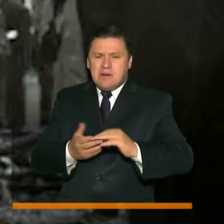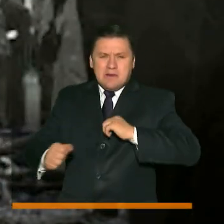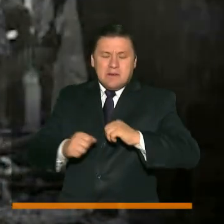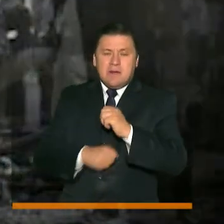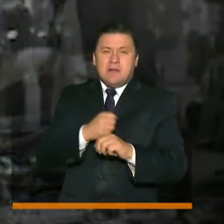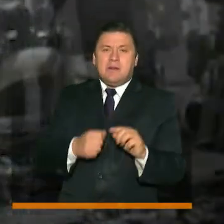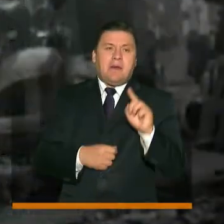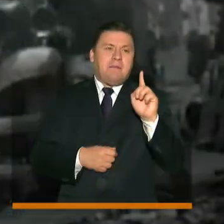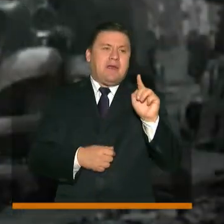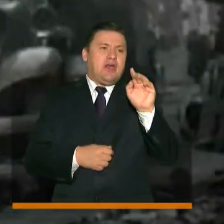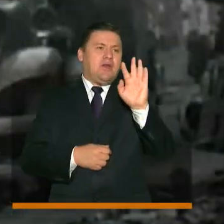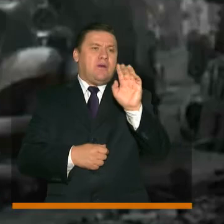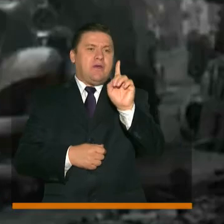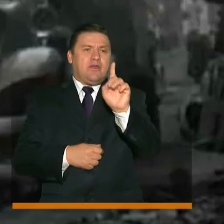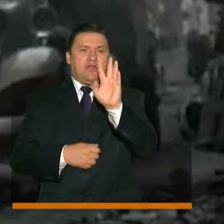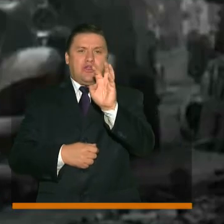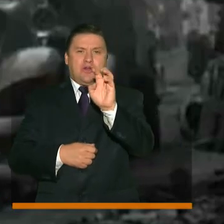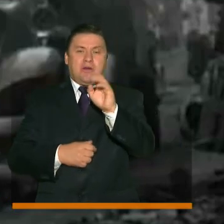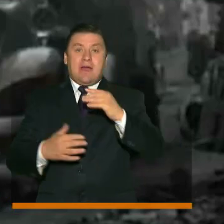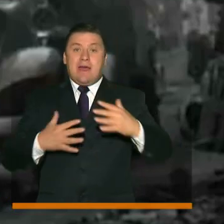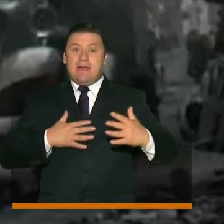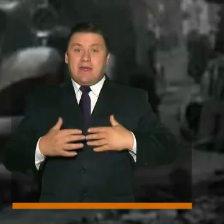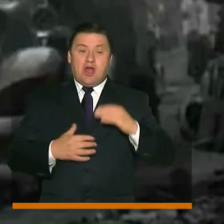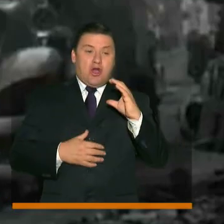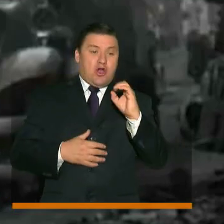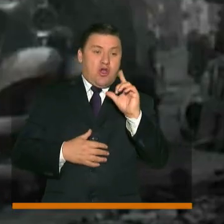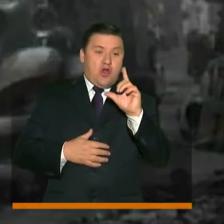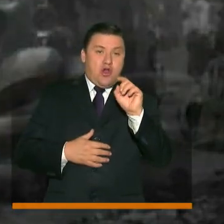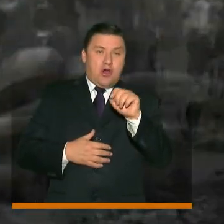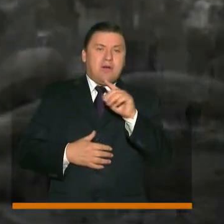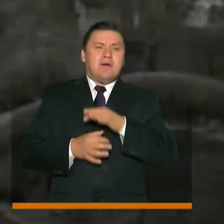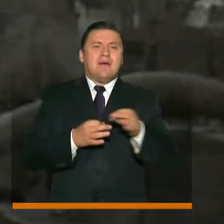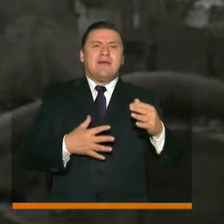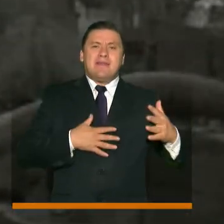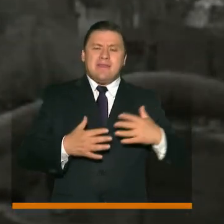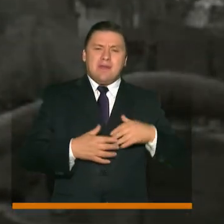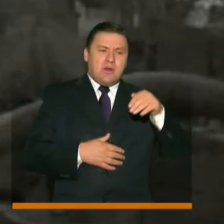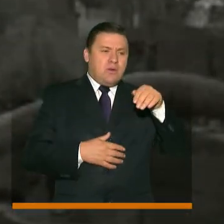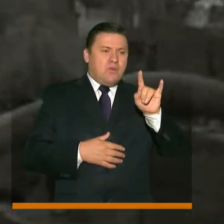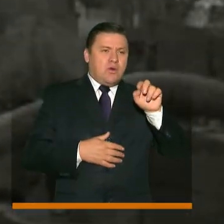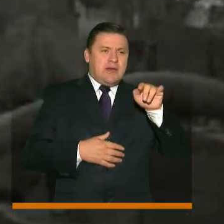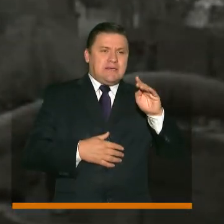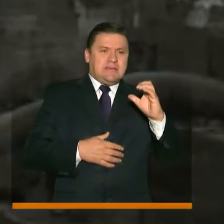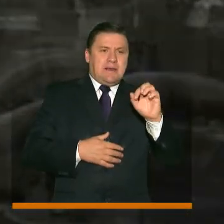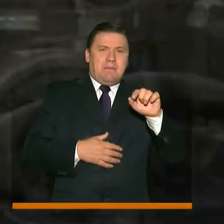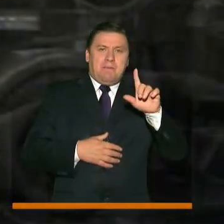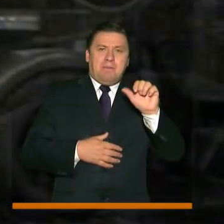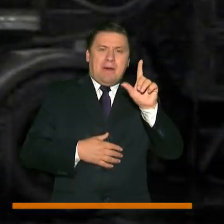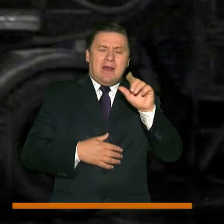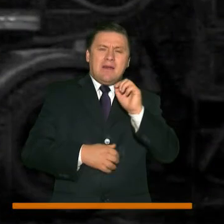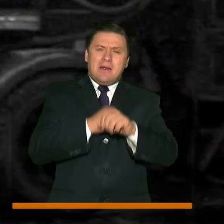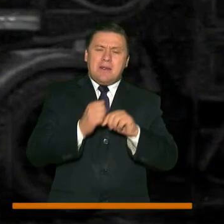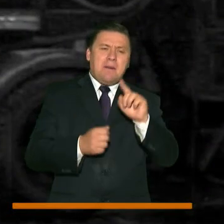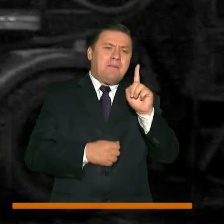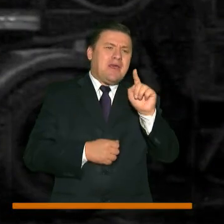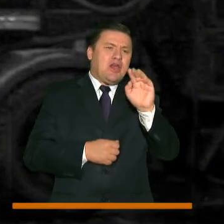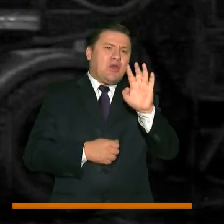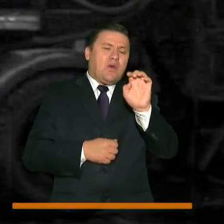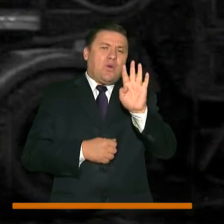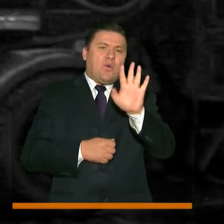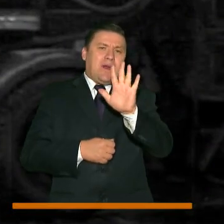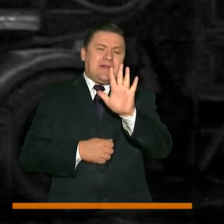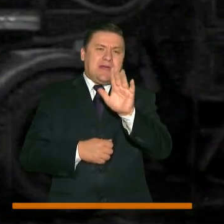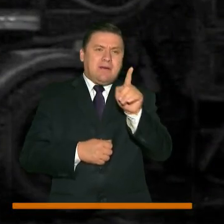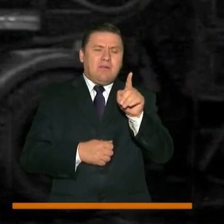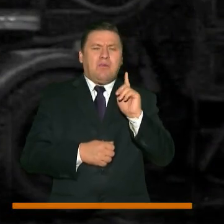en 1918 cuando se incendió el Teatro Colón y el Teatro Municipal. Desafíos como el 9 de abril de 1948